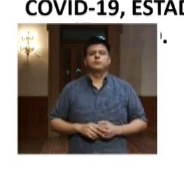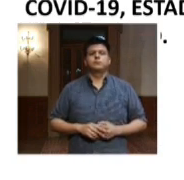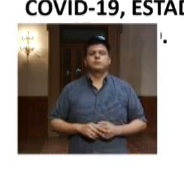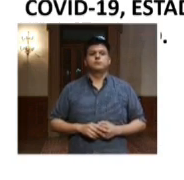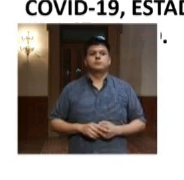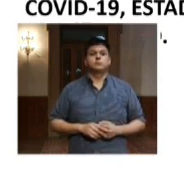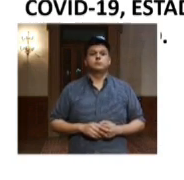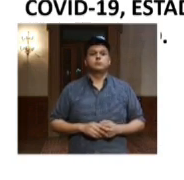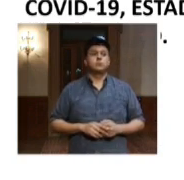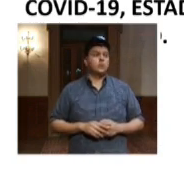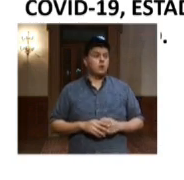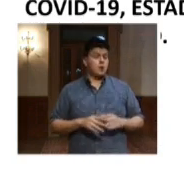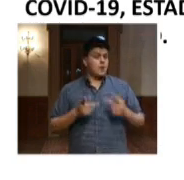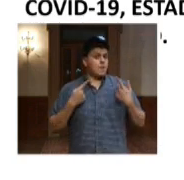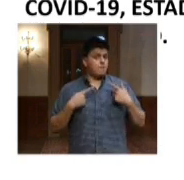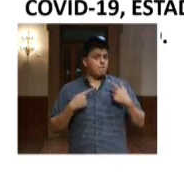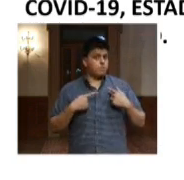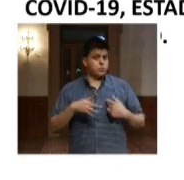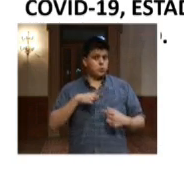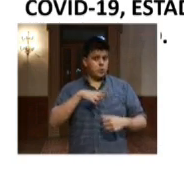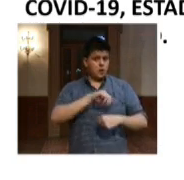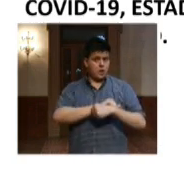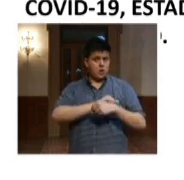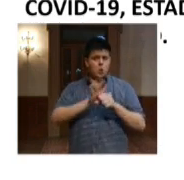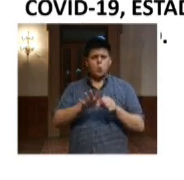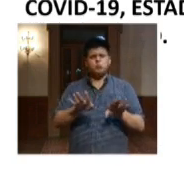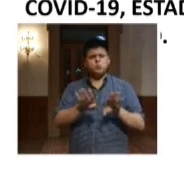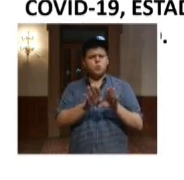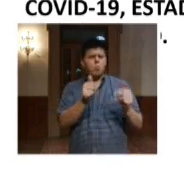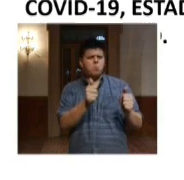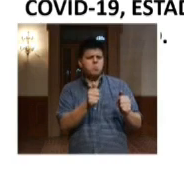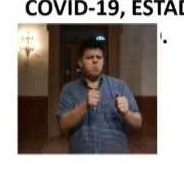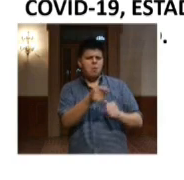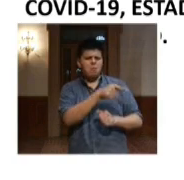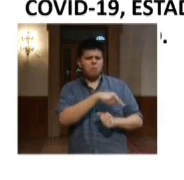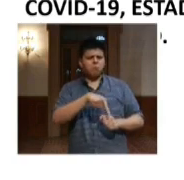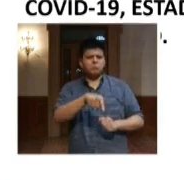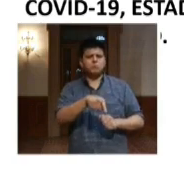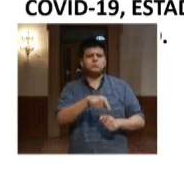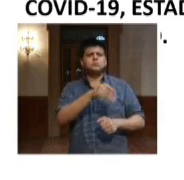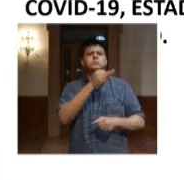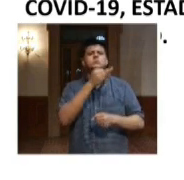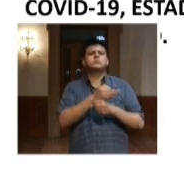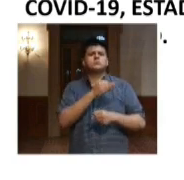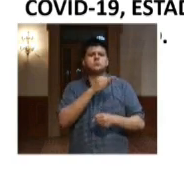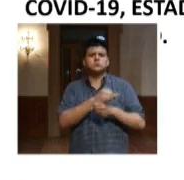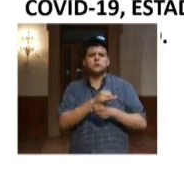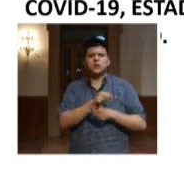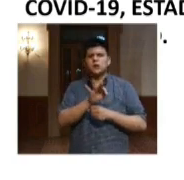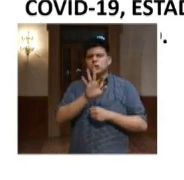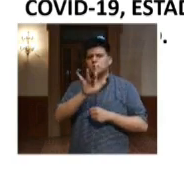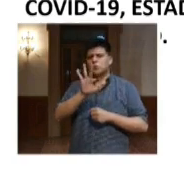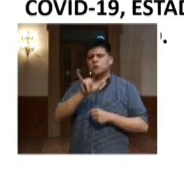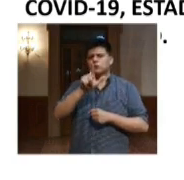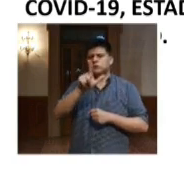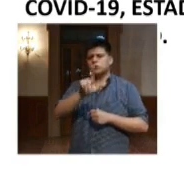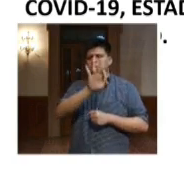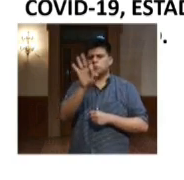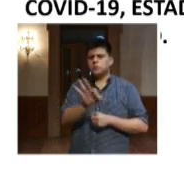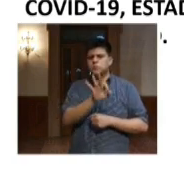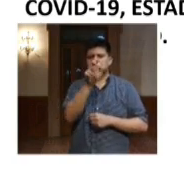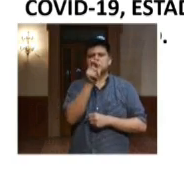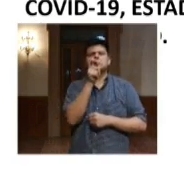¿Cómo es el estatus de las personas con COVID en el estado? Hasta este momento, el 57%, que